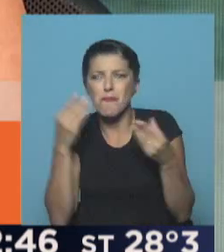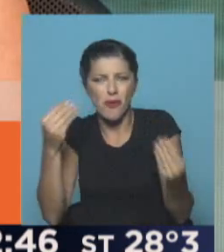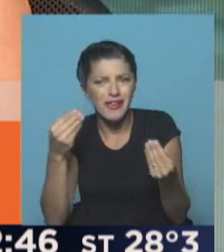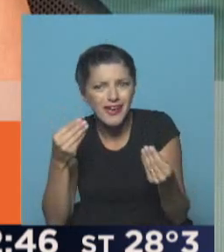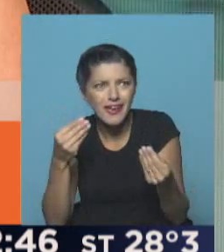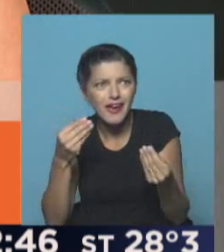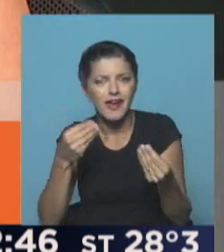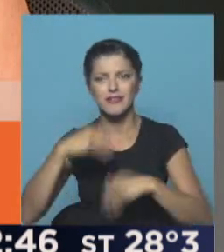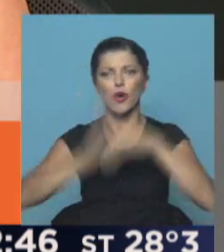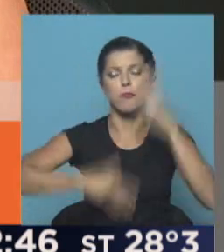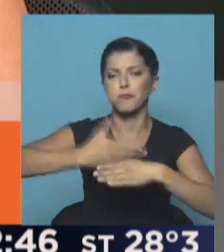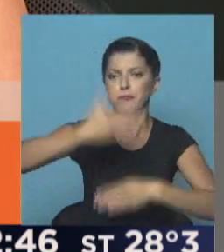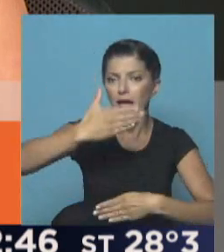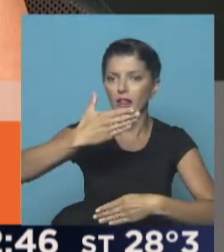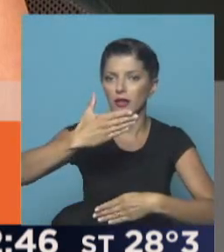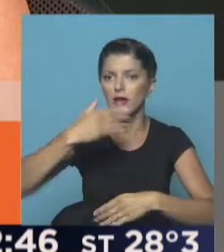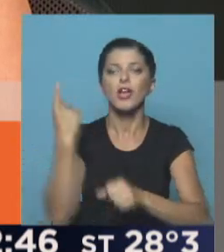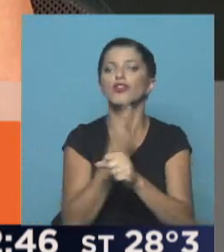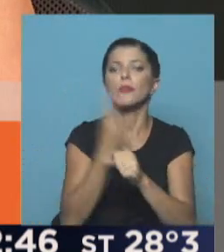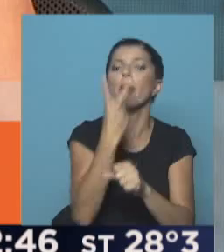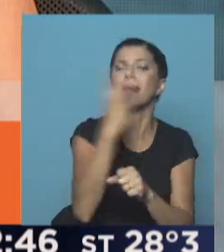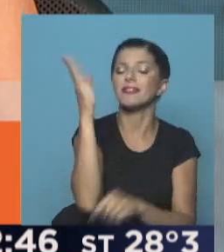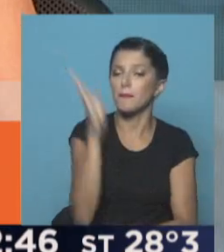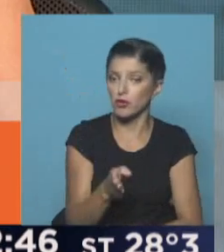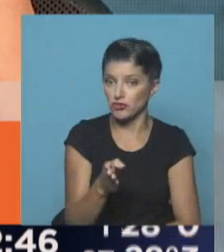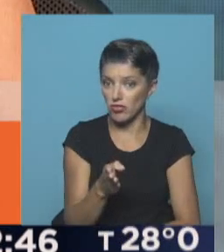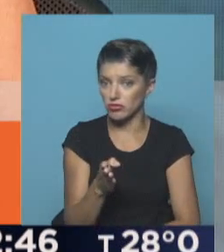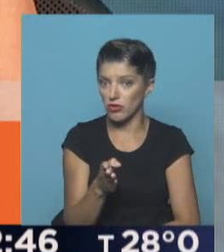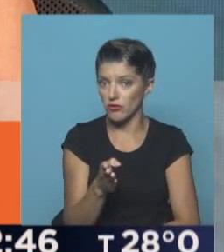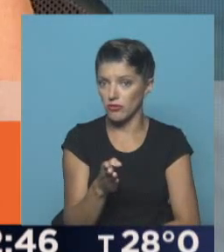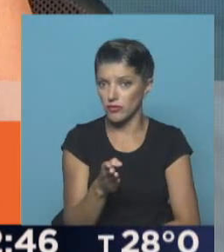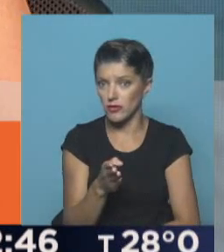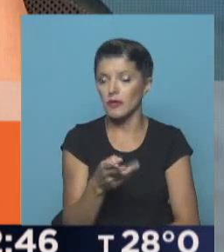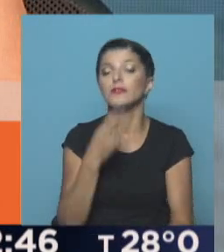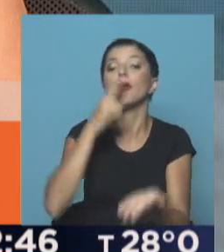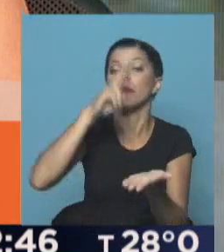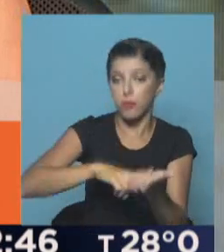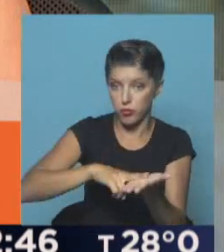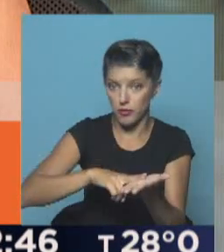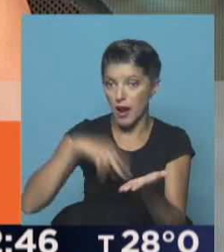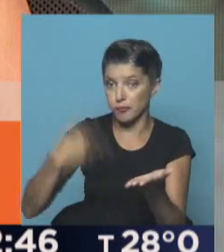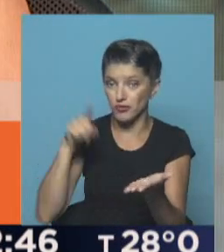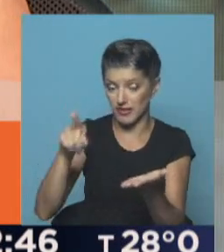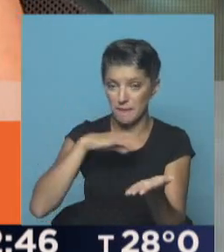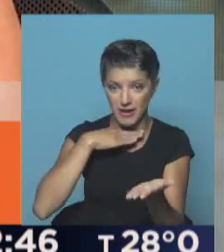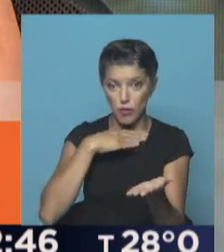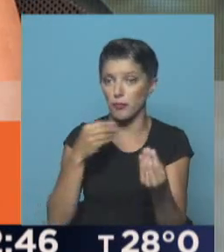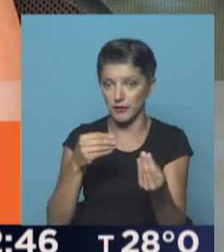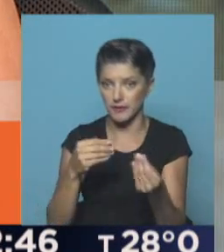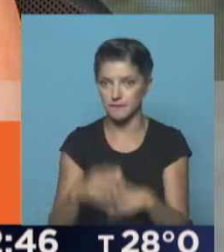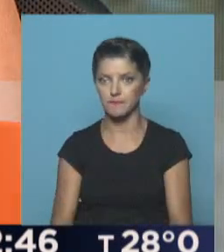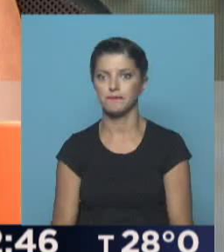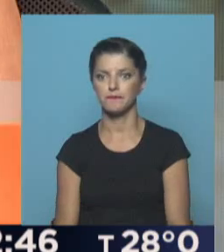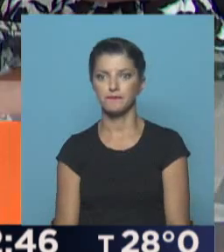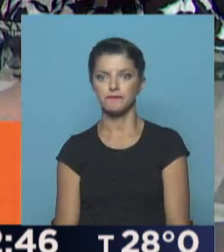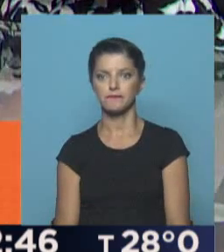muro sin vale, por qué el 20% no se puede imponer un 20% de aranceles a los productos mexicanos. Es la demagogia llevada